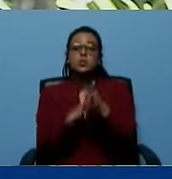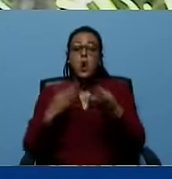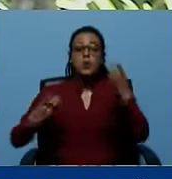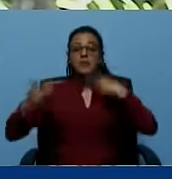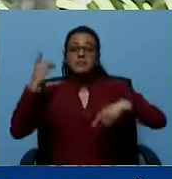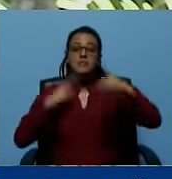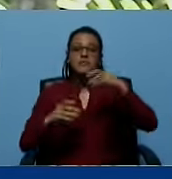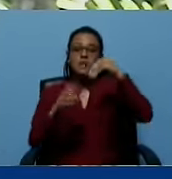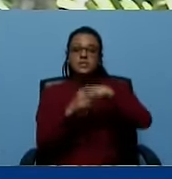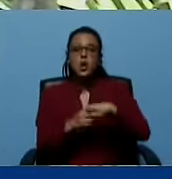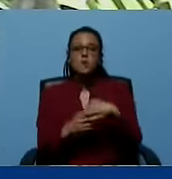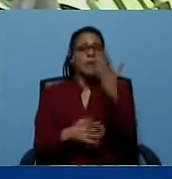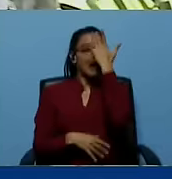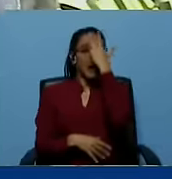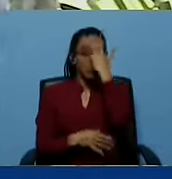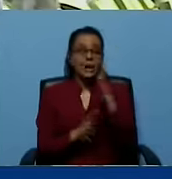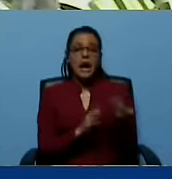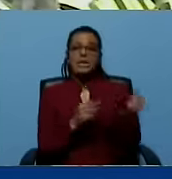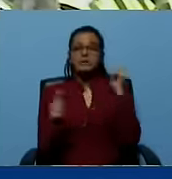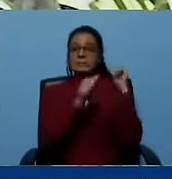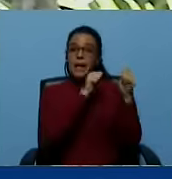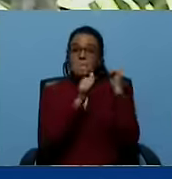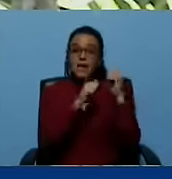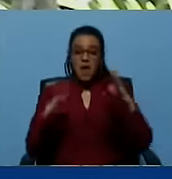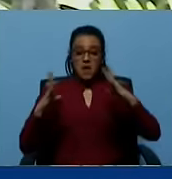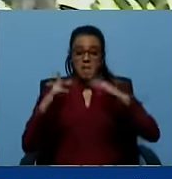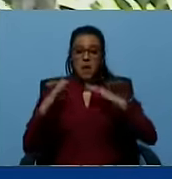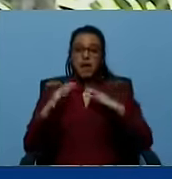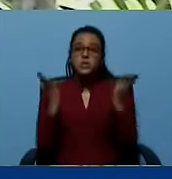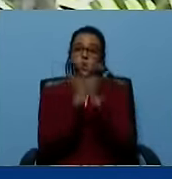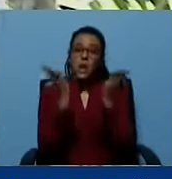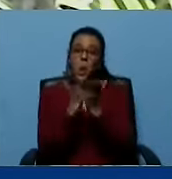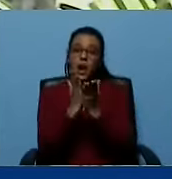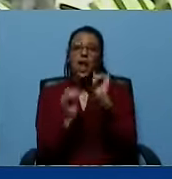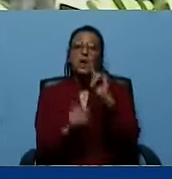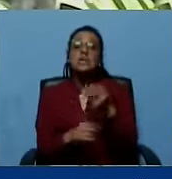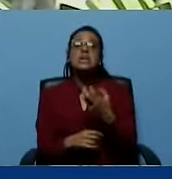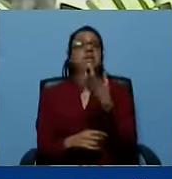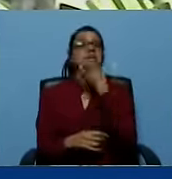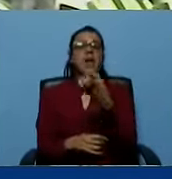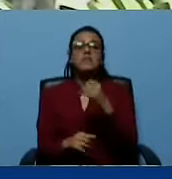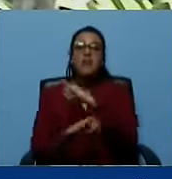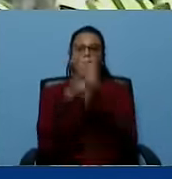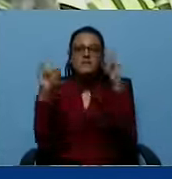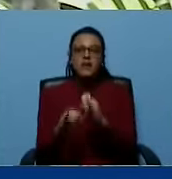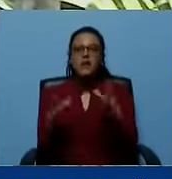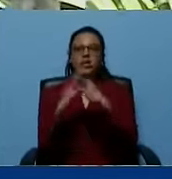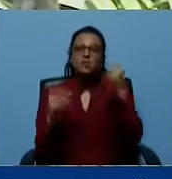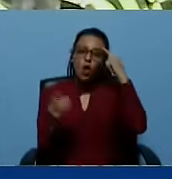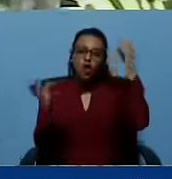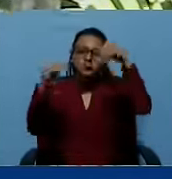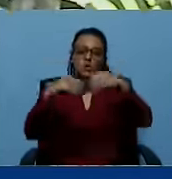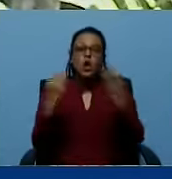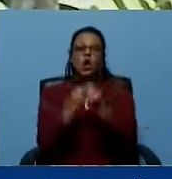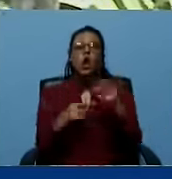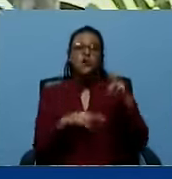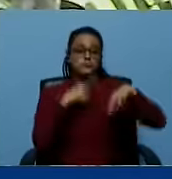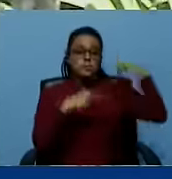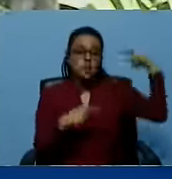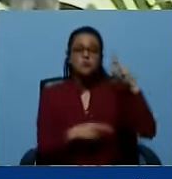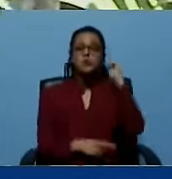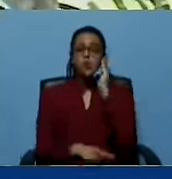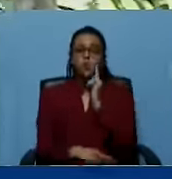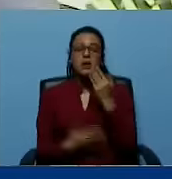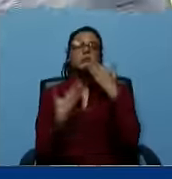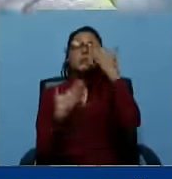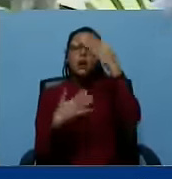es carnavales, Semana Santa, vacaciones escolares y Navidades Felices. Gracias a la Revolución Bolivariana,